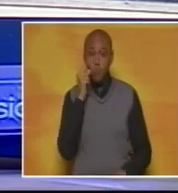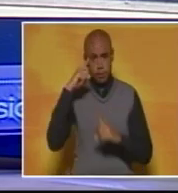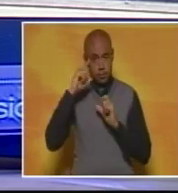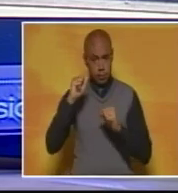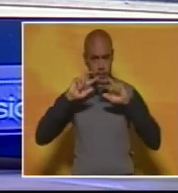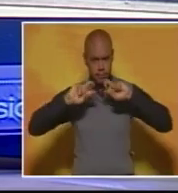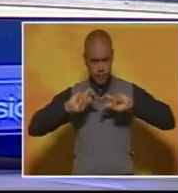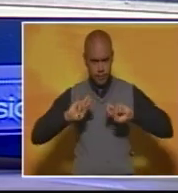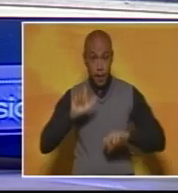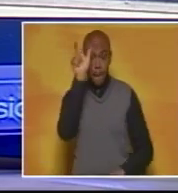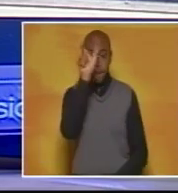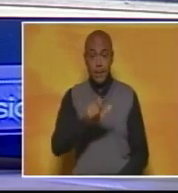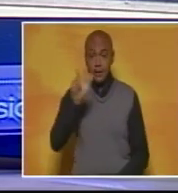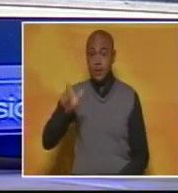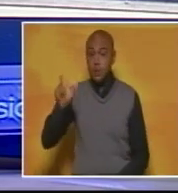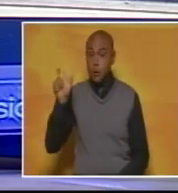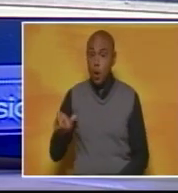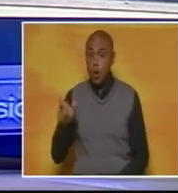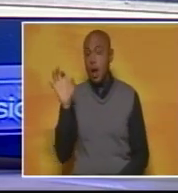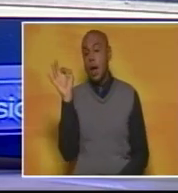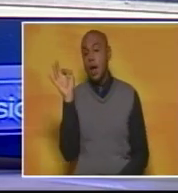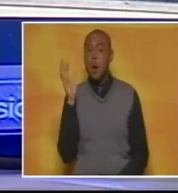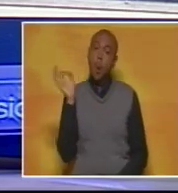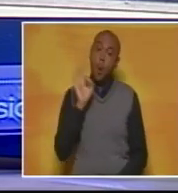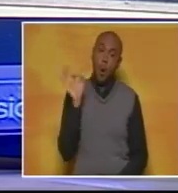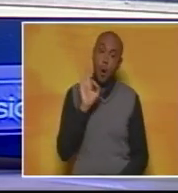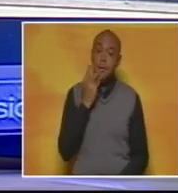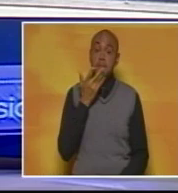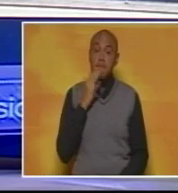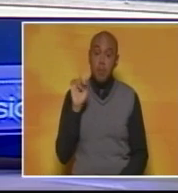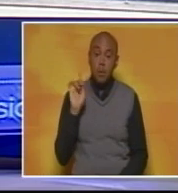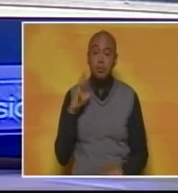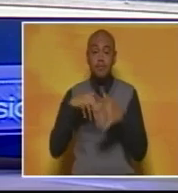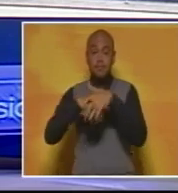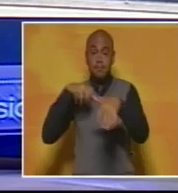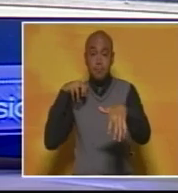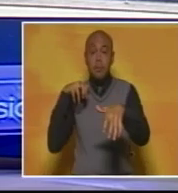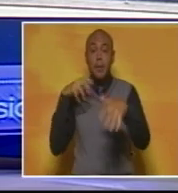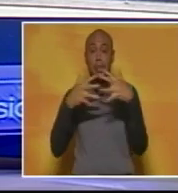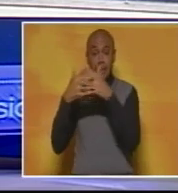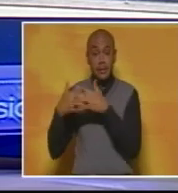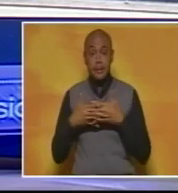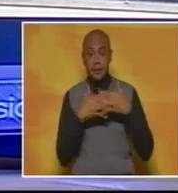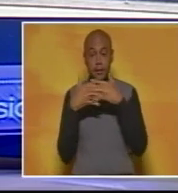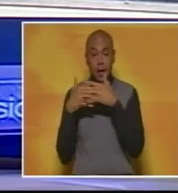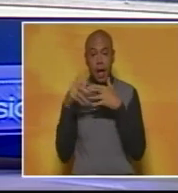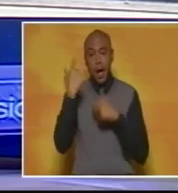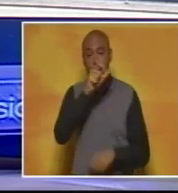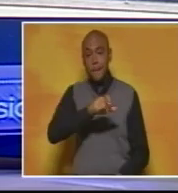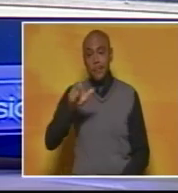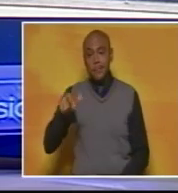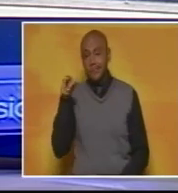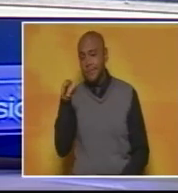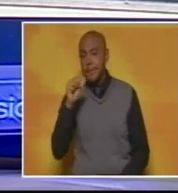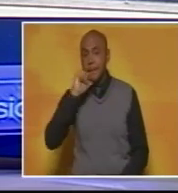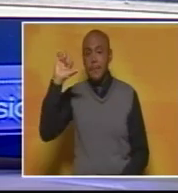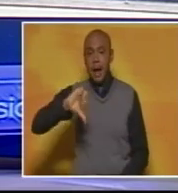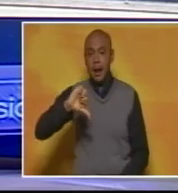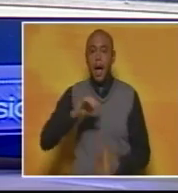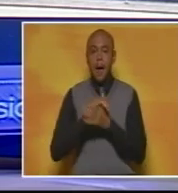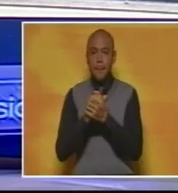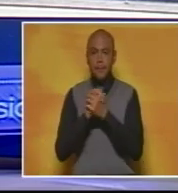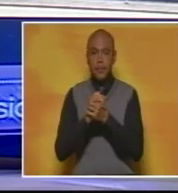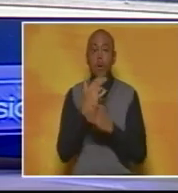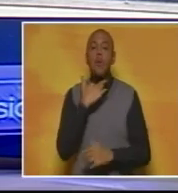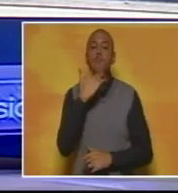que la mayoría de las personas, o al menos la mayoría de los estadounidenses, no lo hacen bien. Miguel Ángel Rivera,